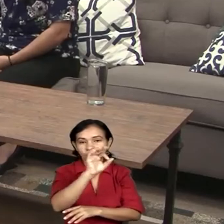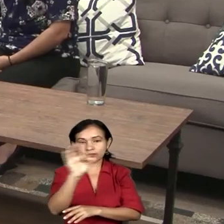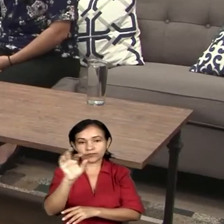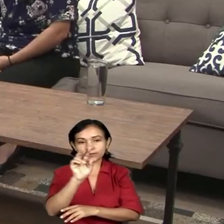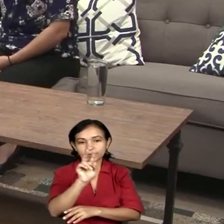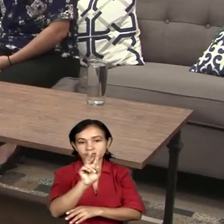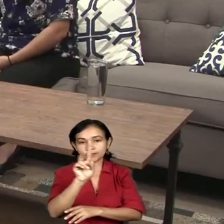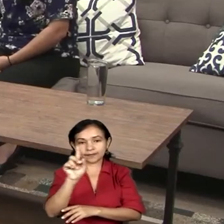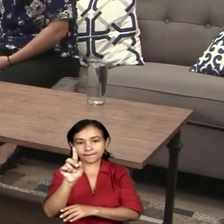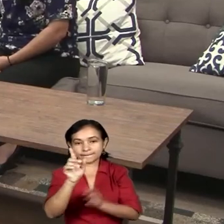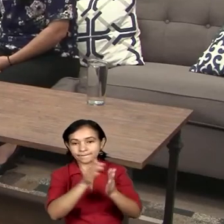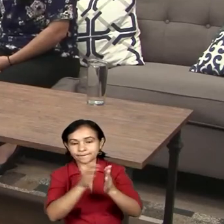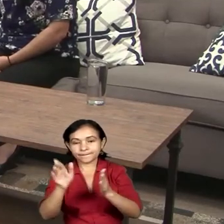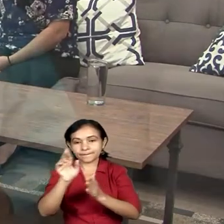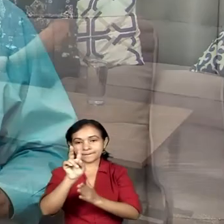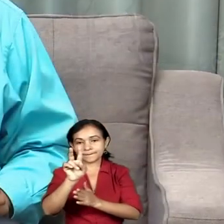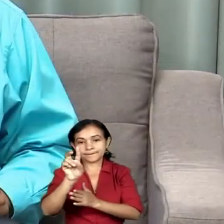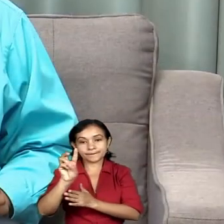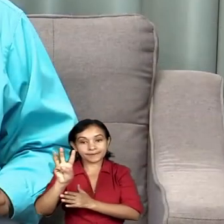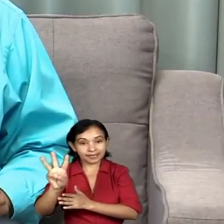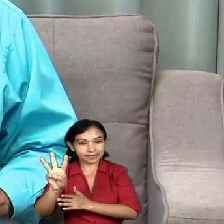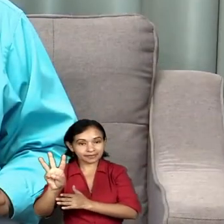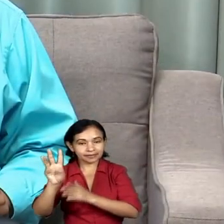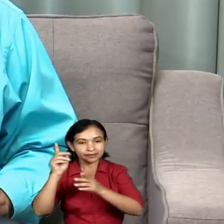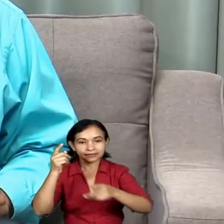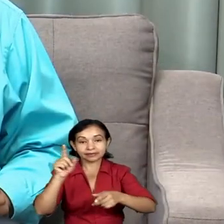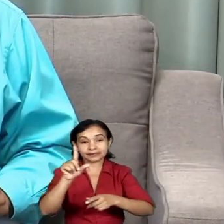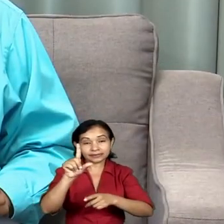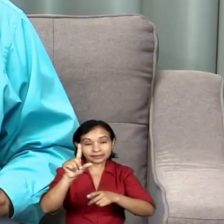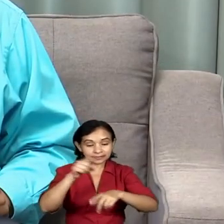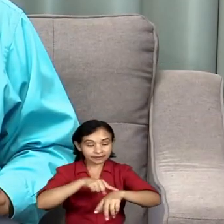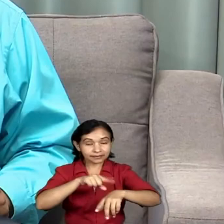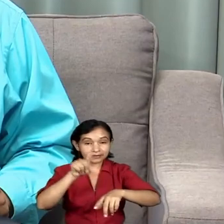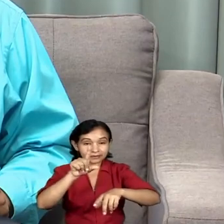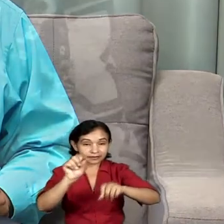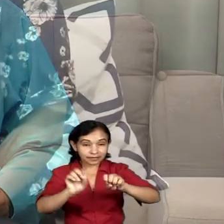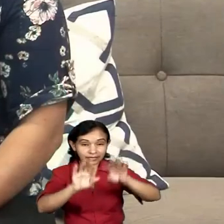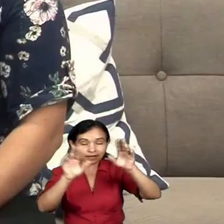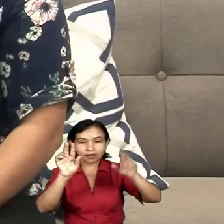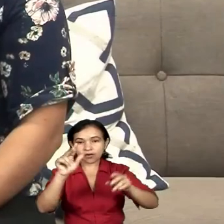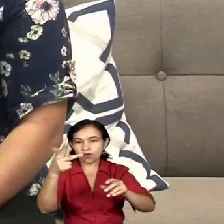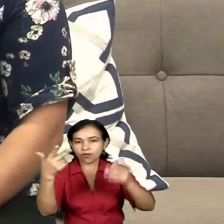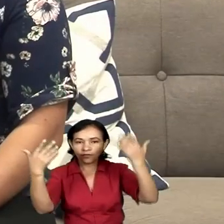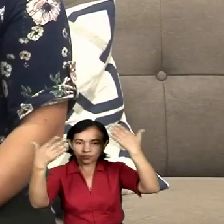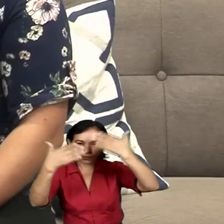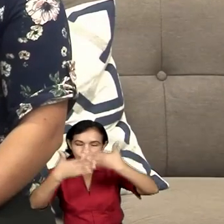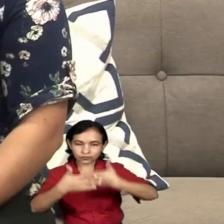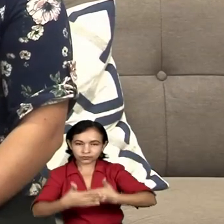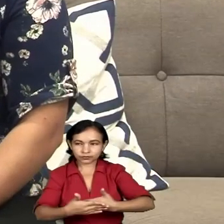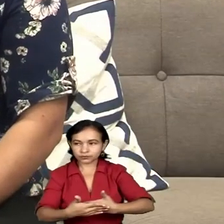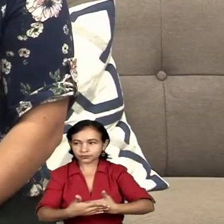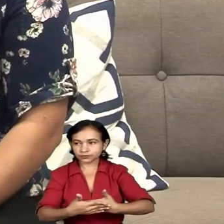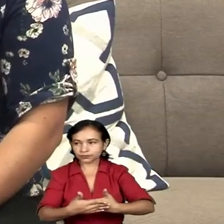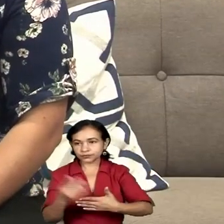al 23 de septiembre, desde las 10 de la mañana hasta las 8 de la noche. O sea, va a haber,